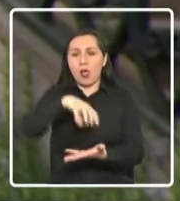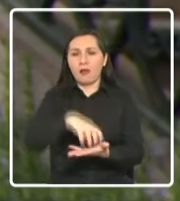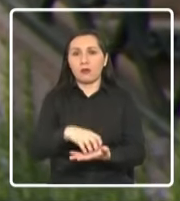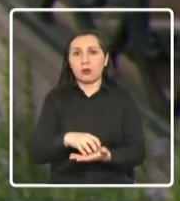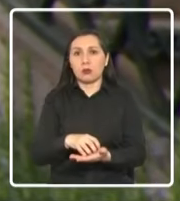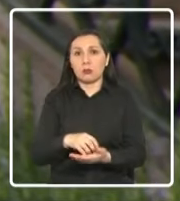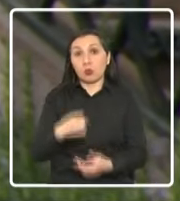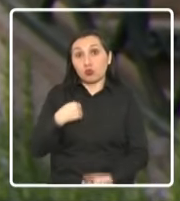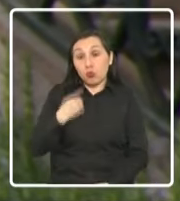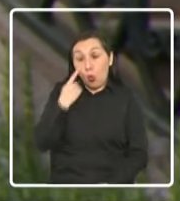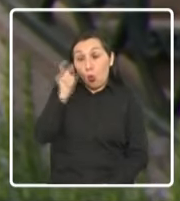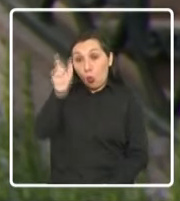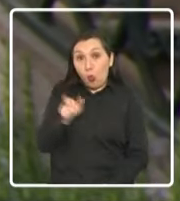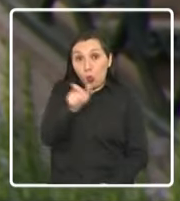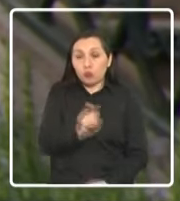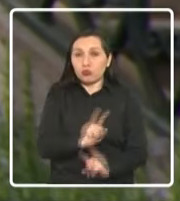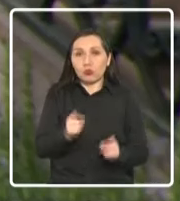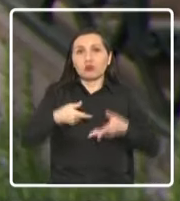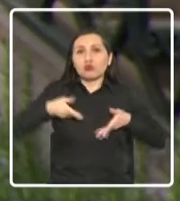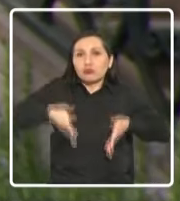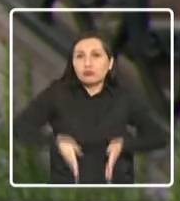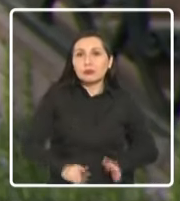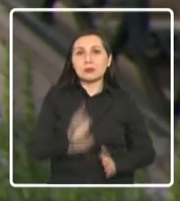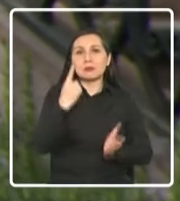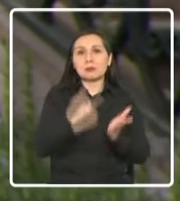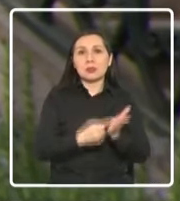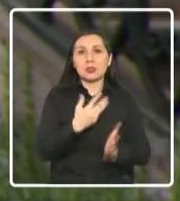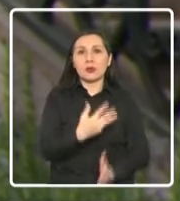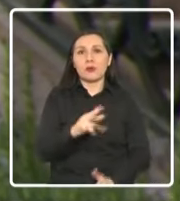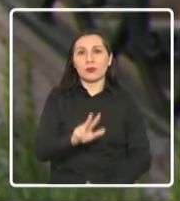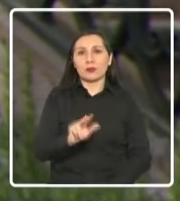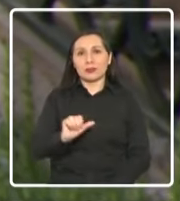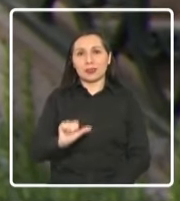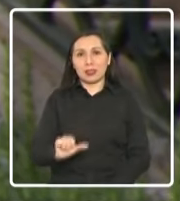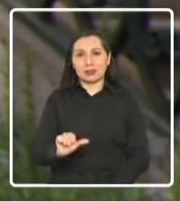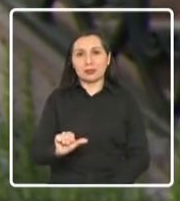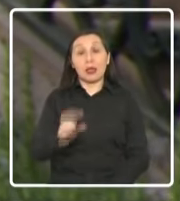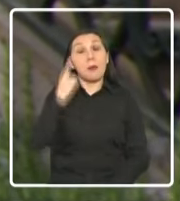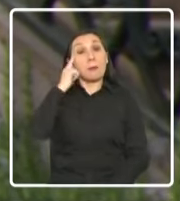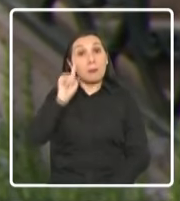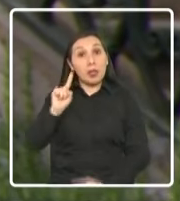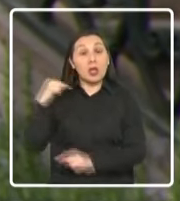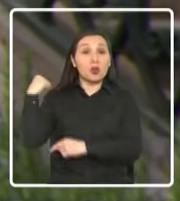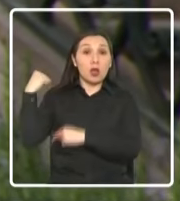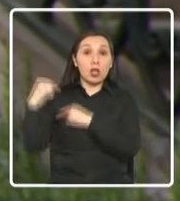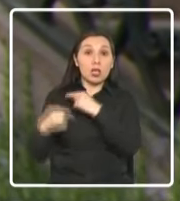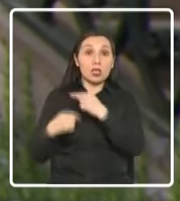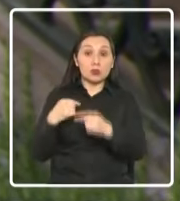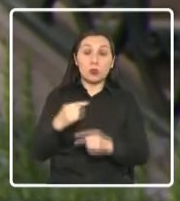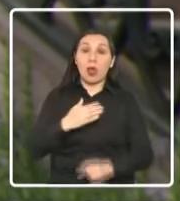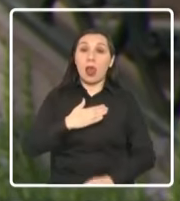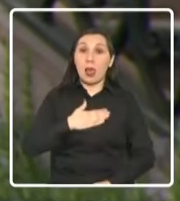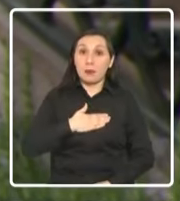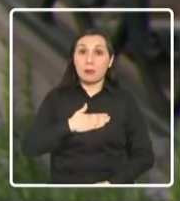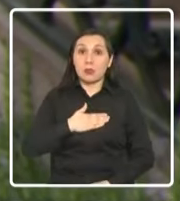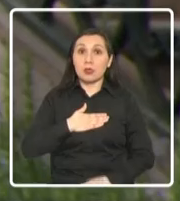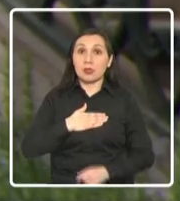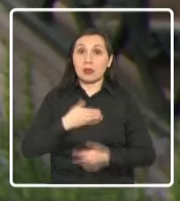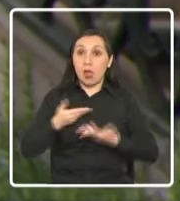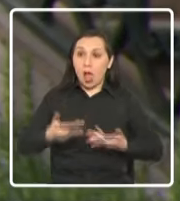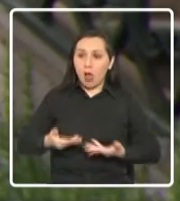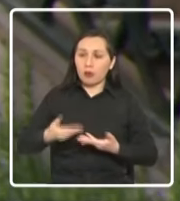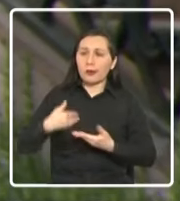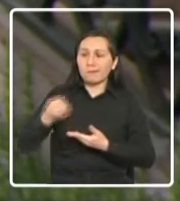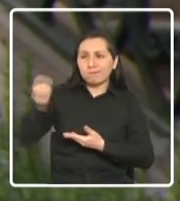No los conocí, nací en 1986, pero la historia a mí y a nuestra generación